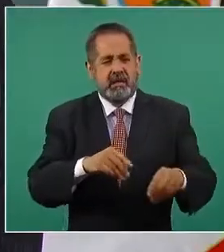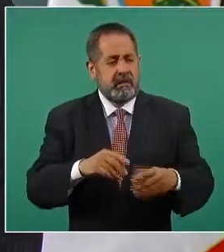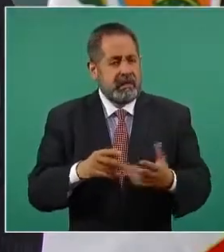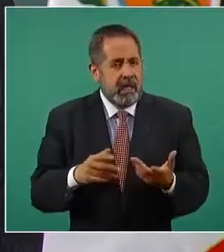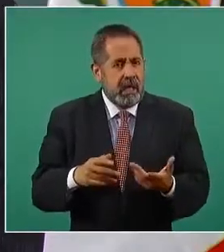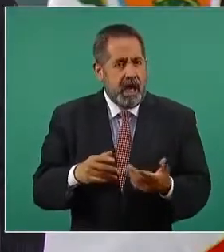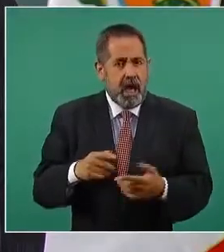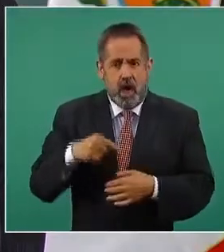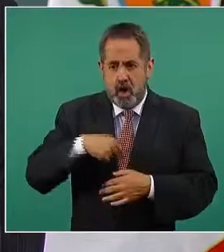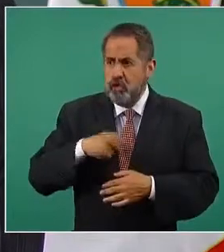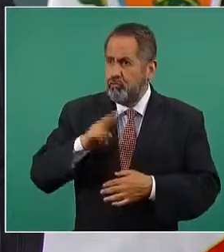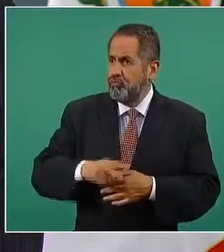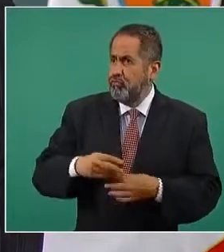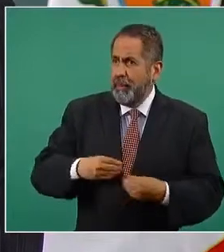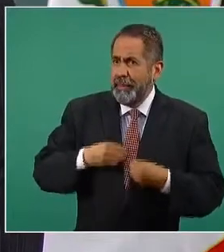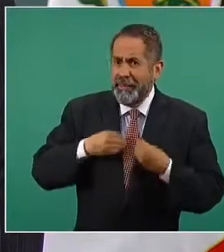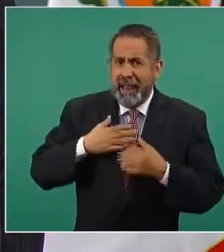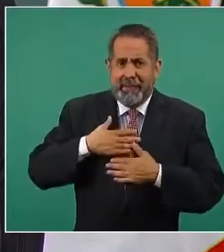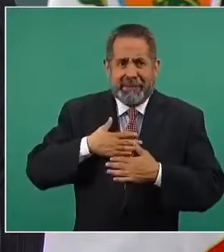antiguos